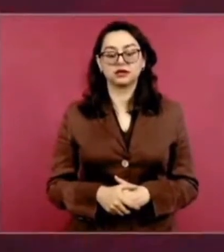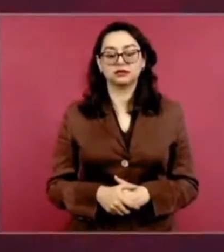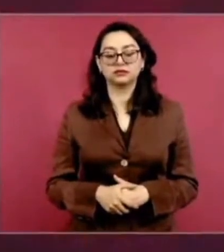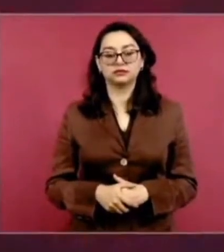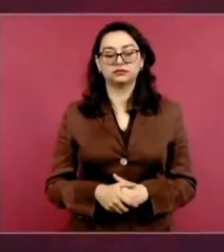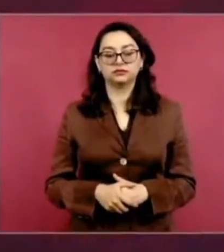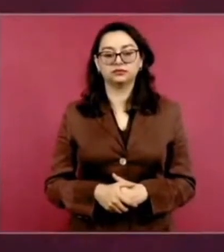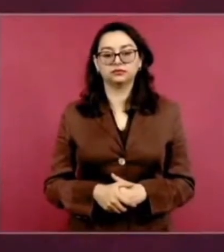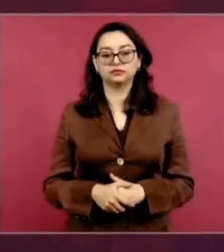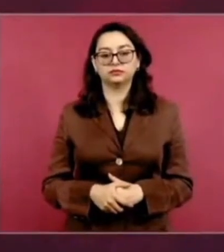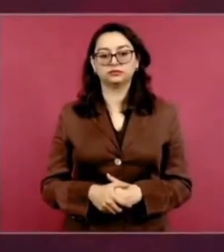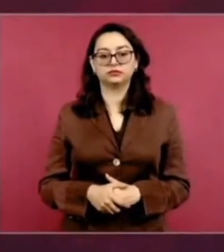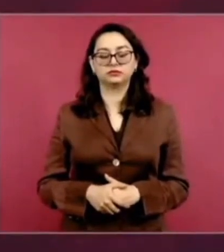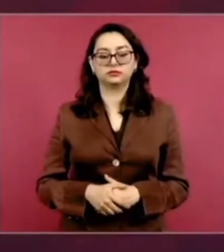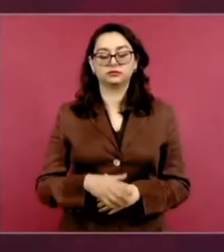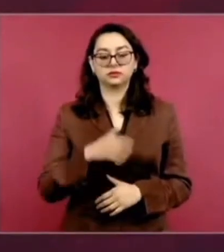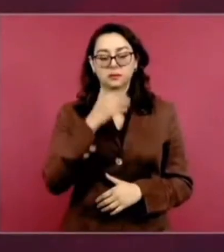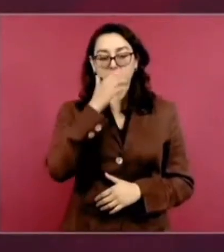Y